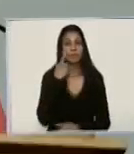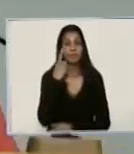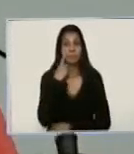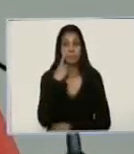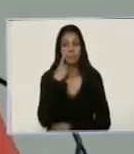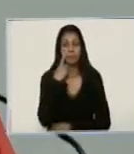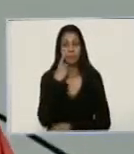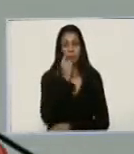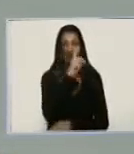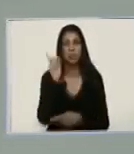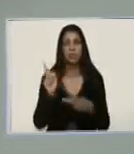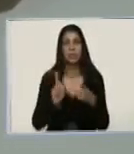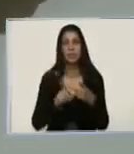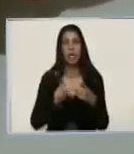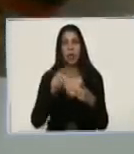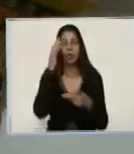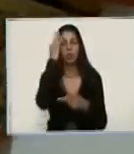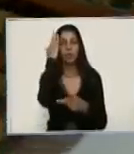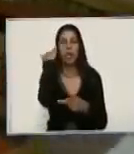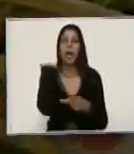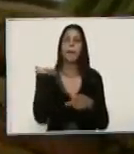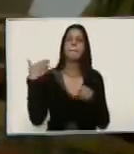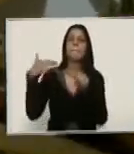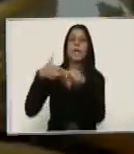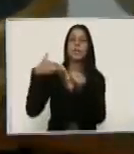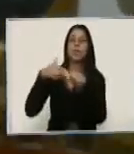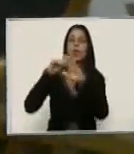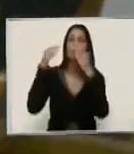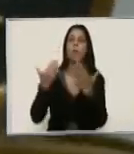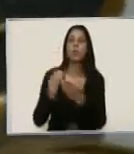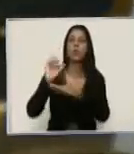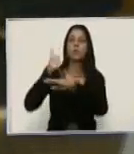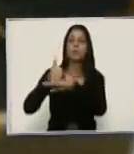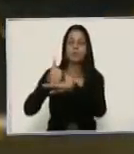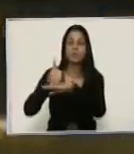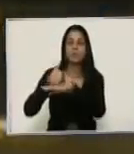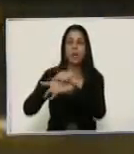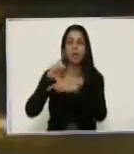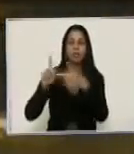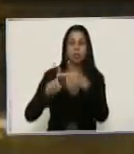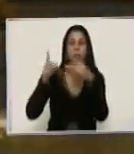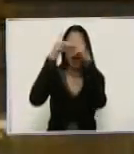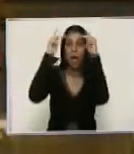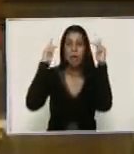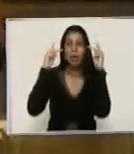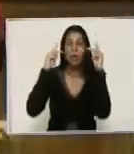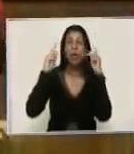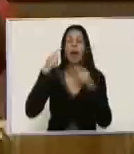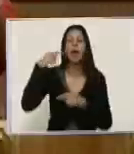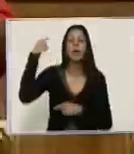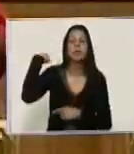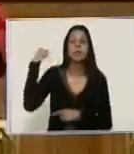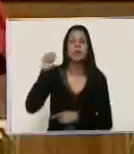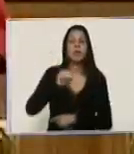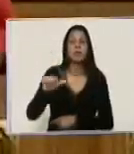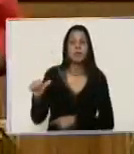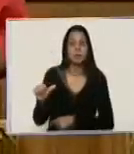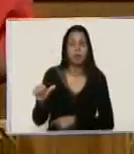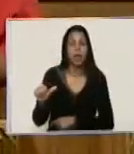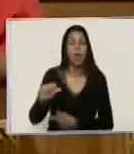la segunda reserva de petróleo del mundo. Ahorita, hace una semana, se dio un